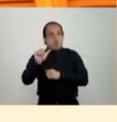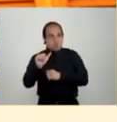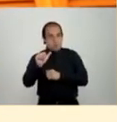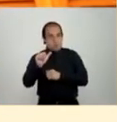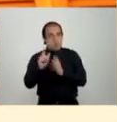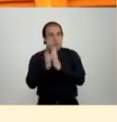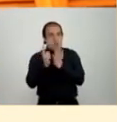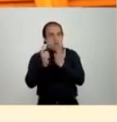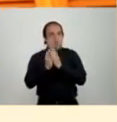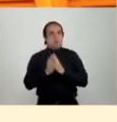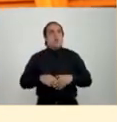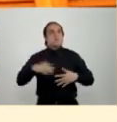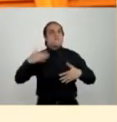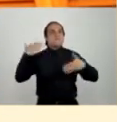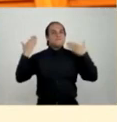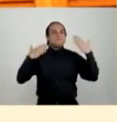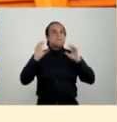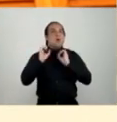policiaca,